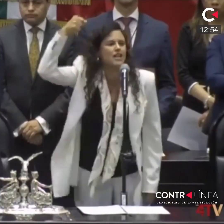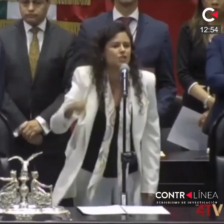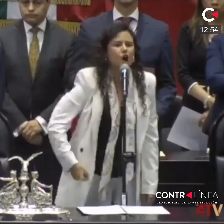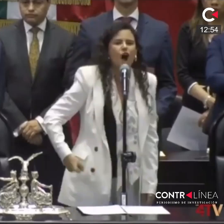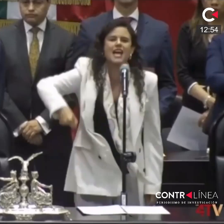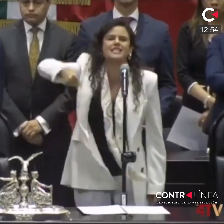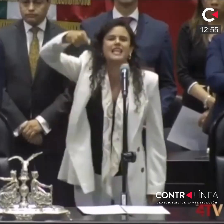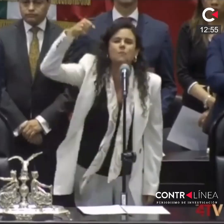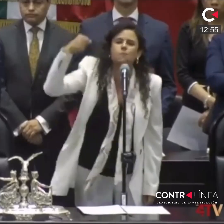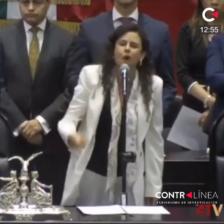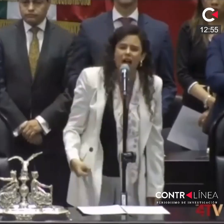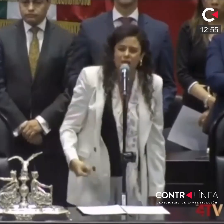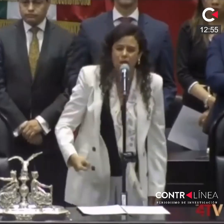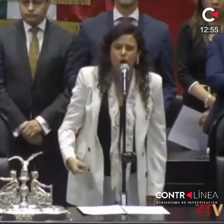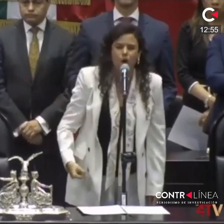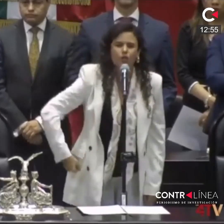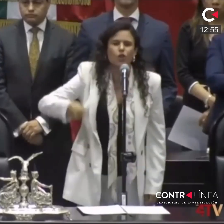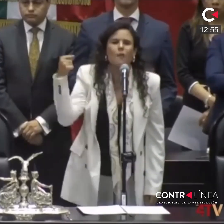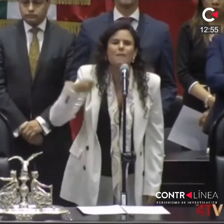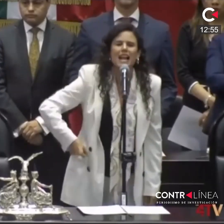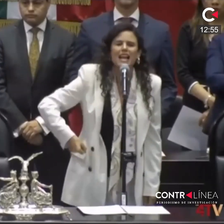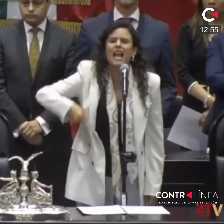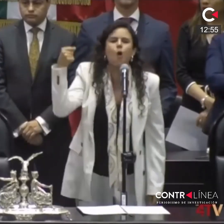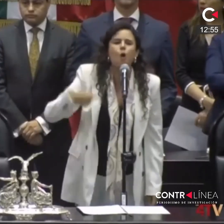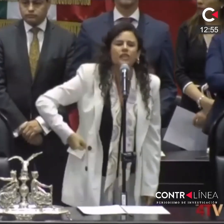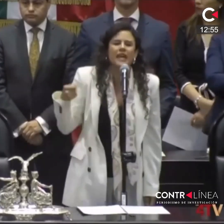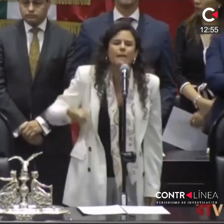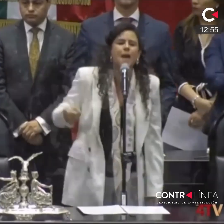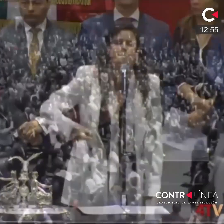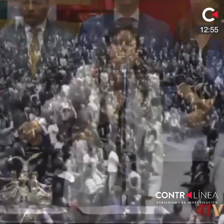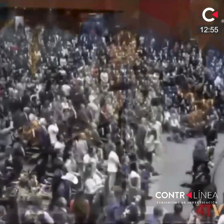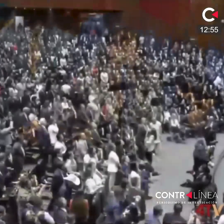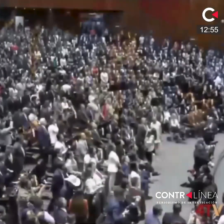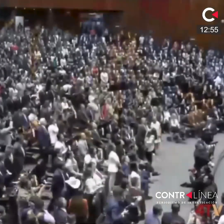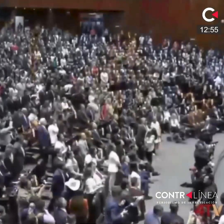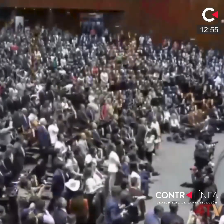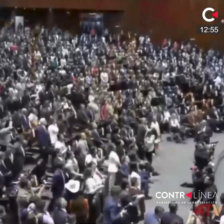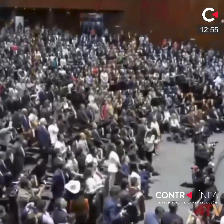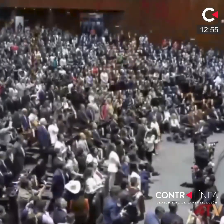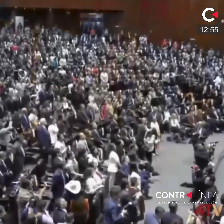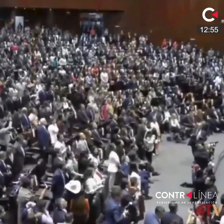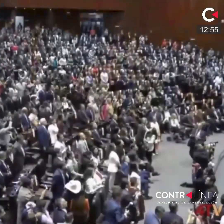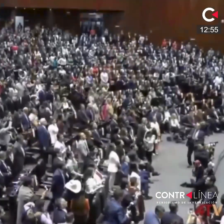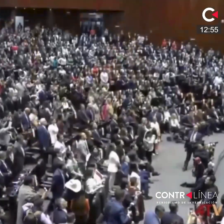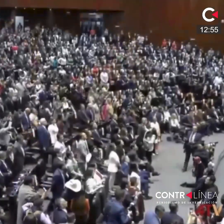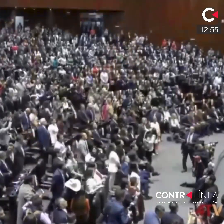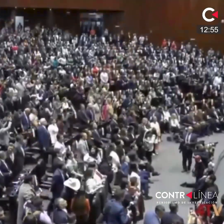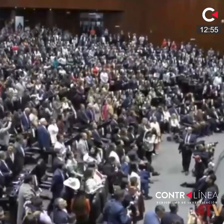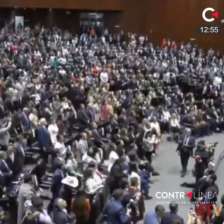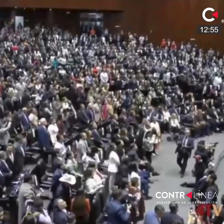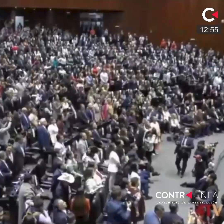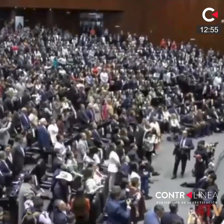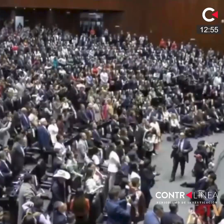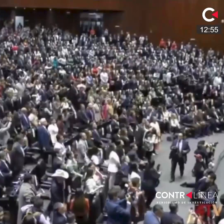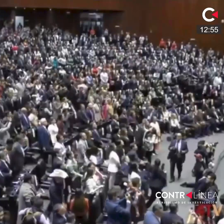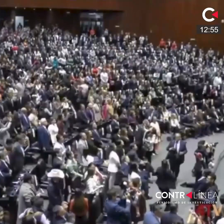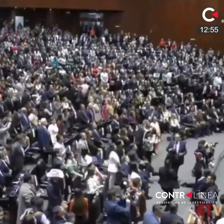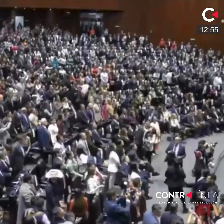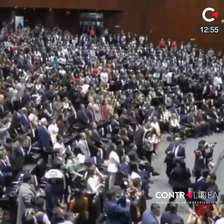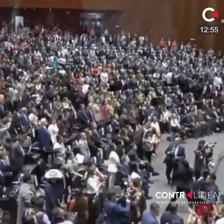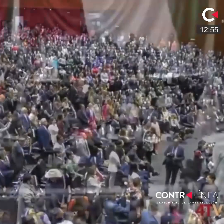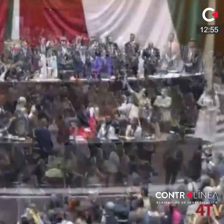verdaderos defensores del pueblo, tomar la última palabra y decidir